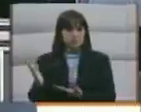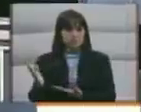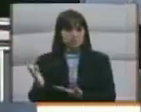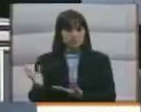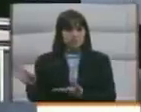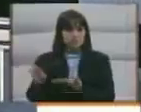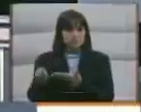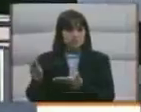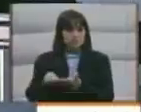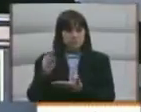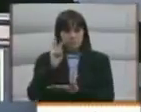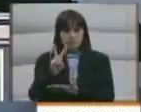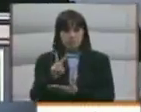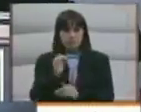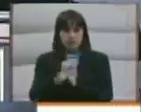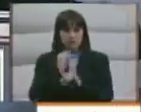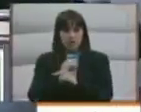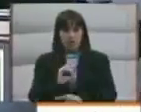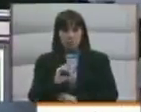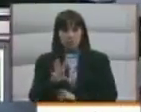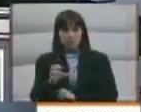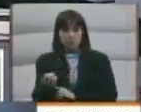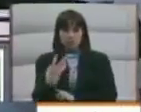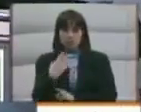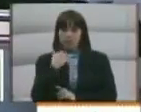través de InstaLive con